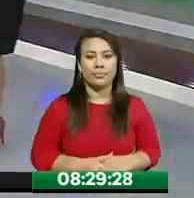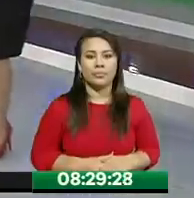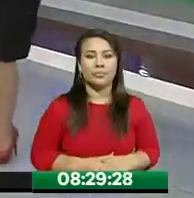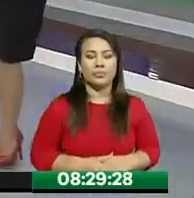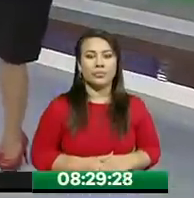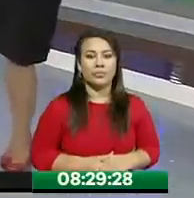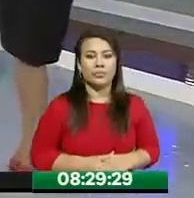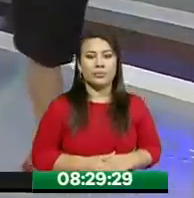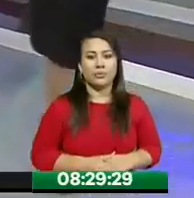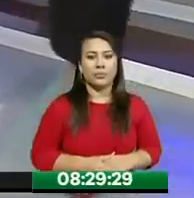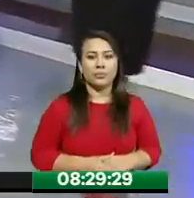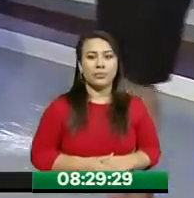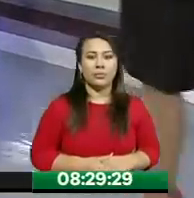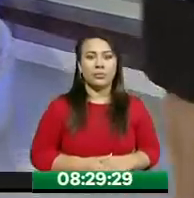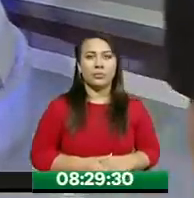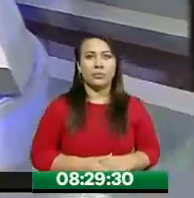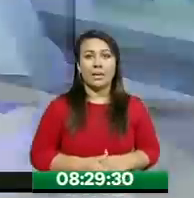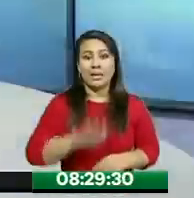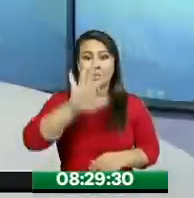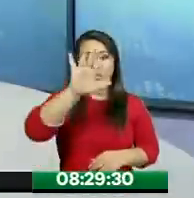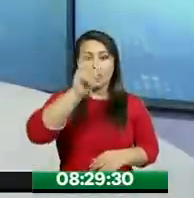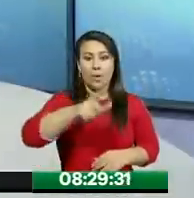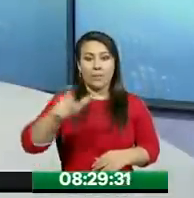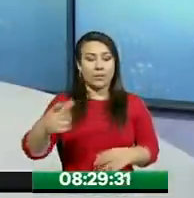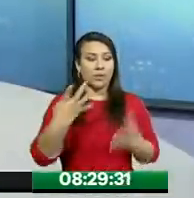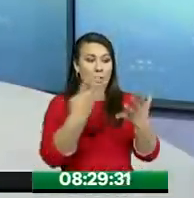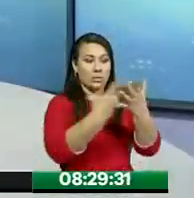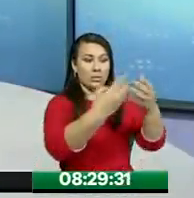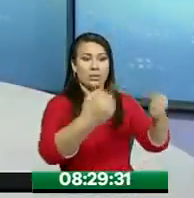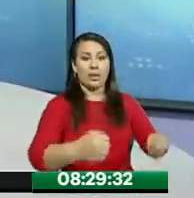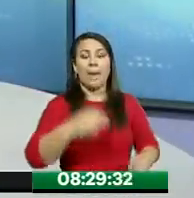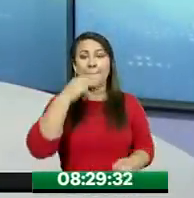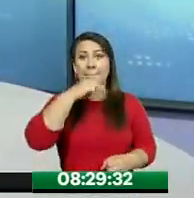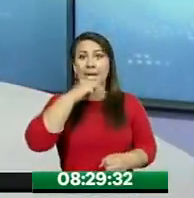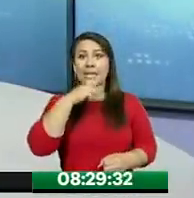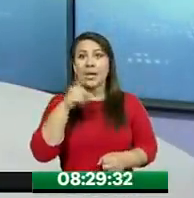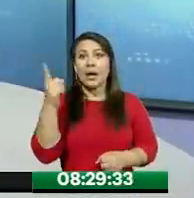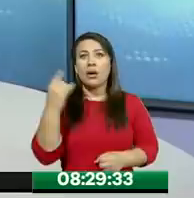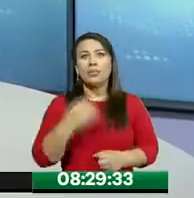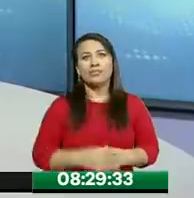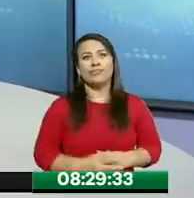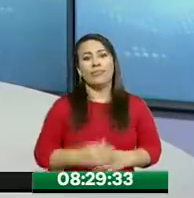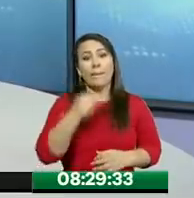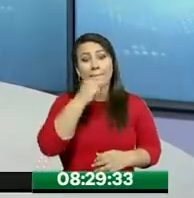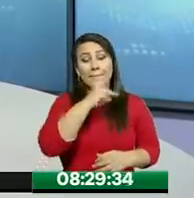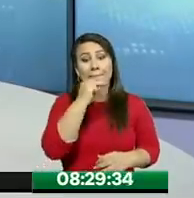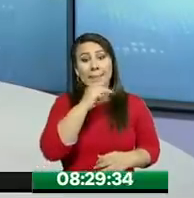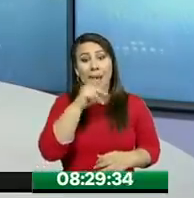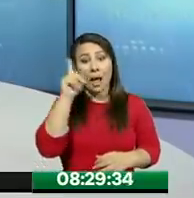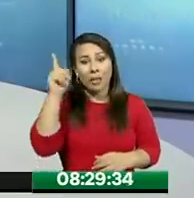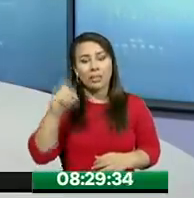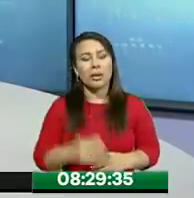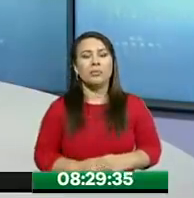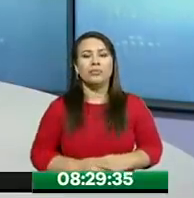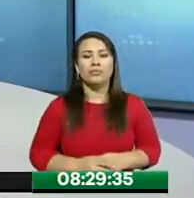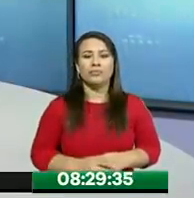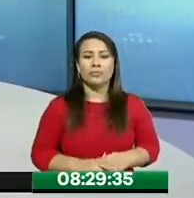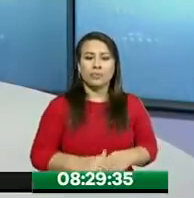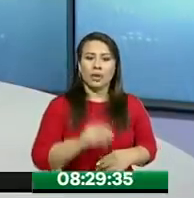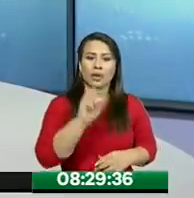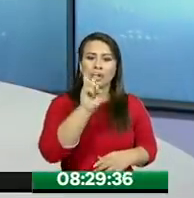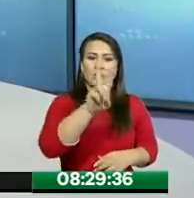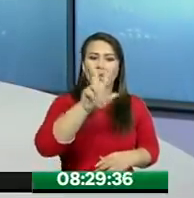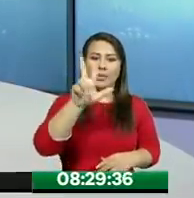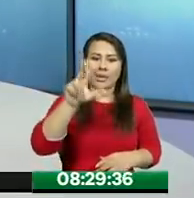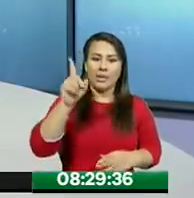muchacho que muchos años aquí en el barrio. Un excelente amigo, una excelente persona. Sin embargo,